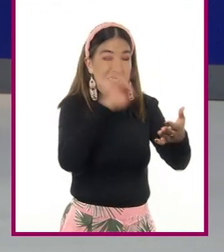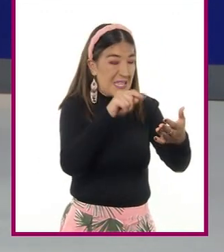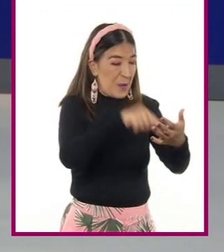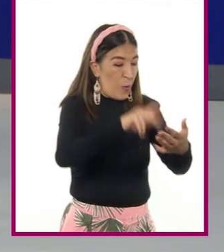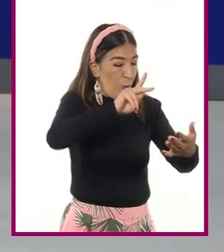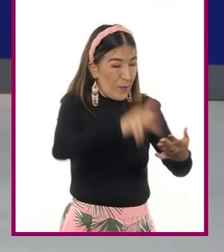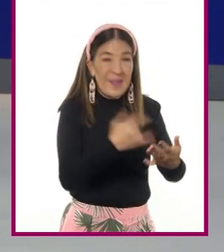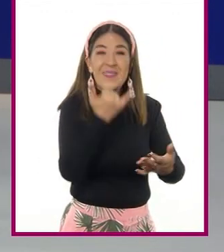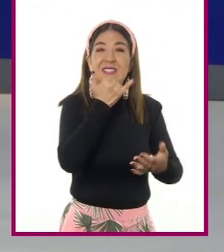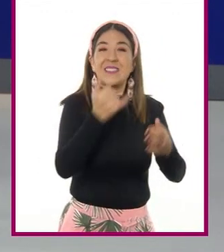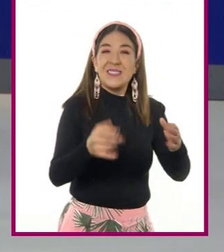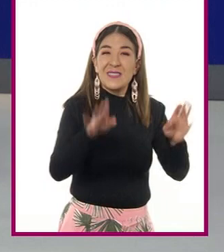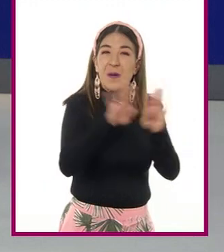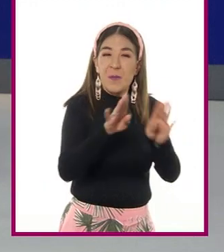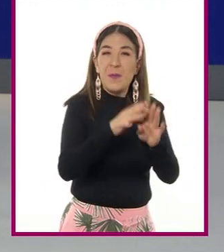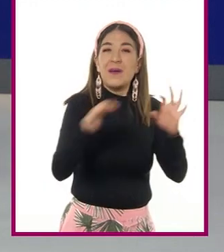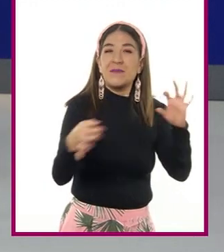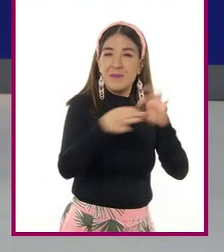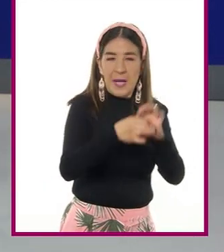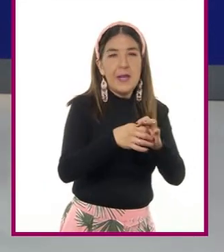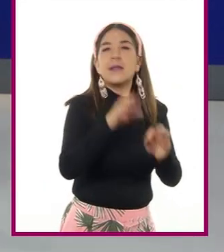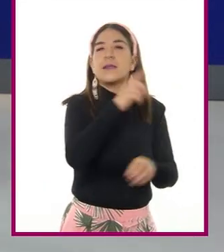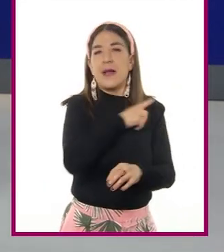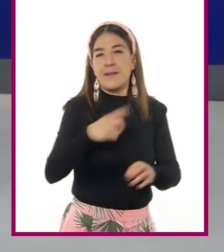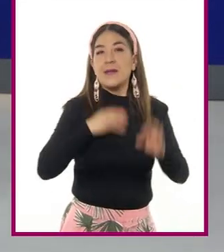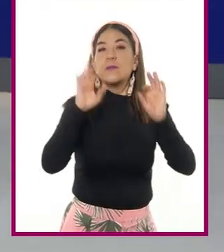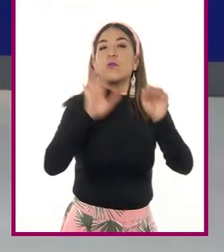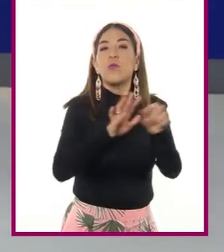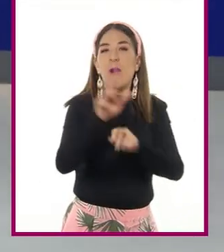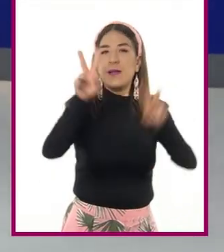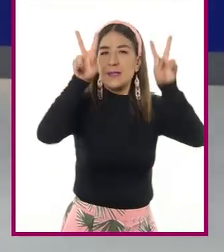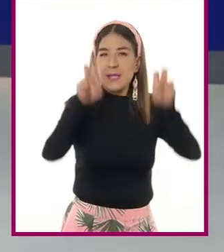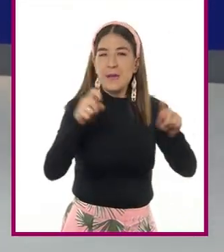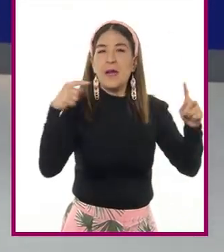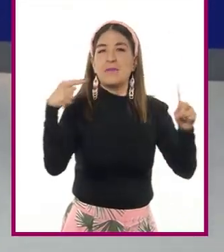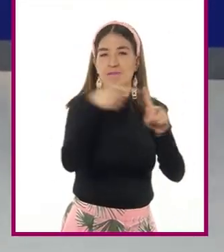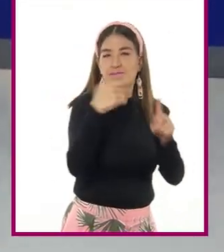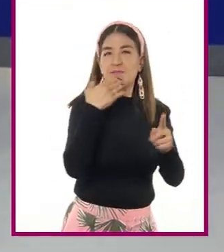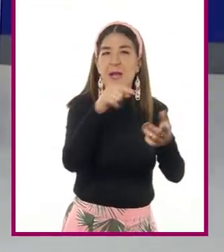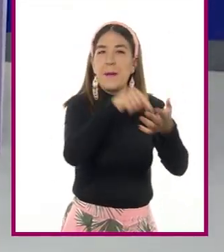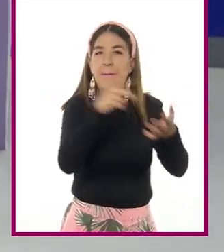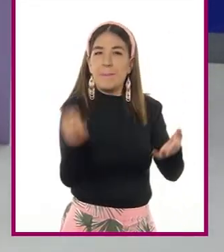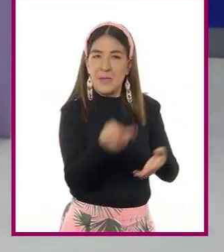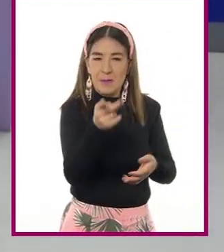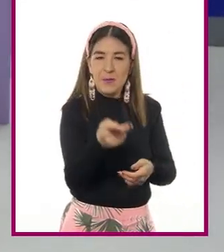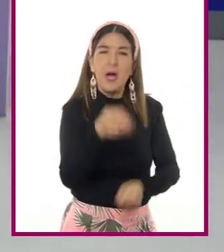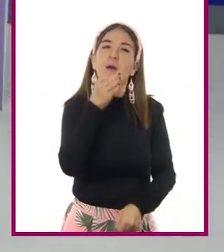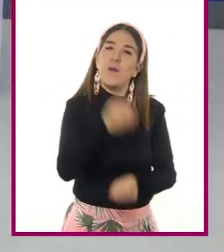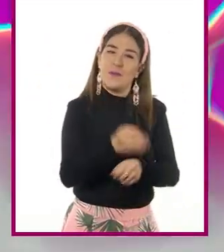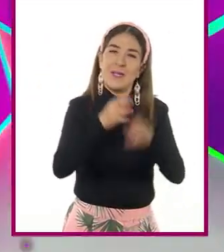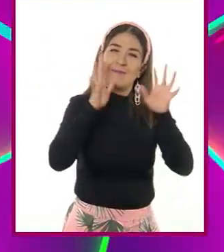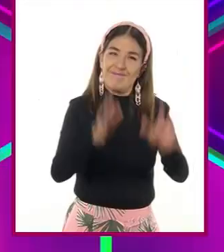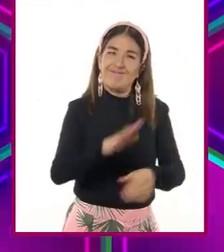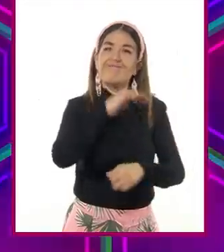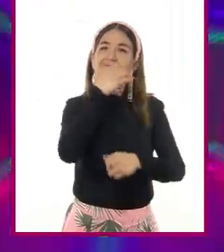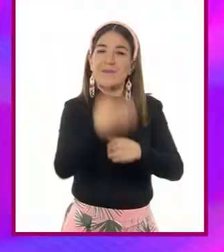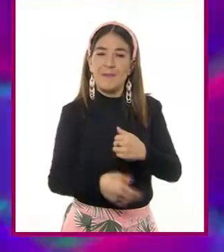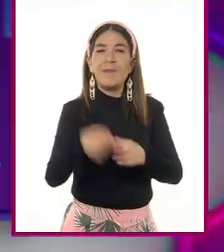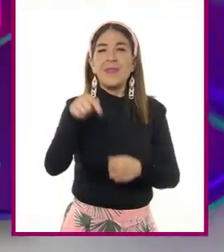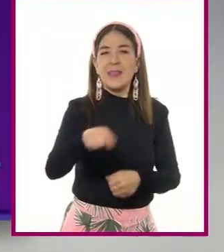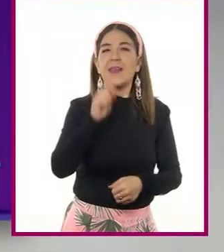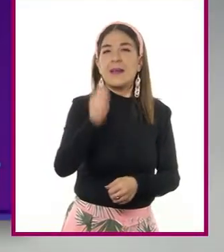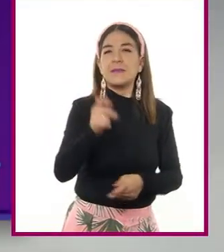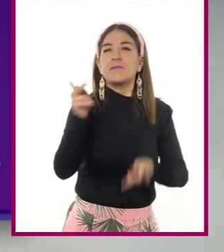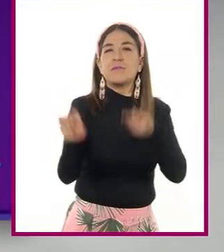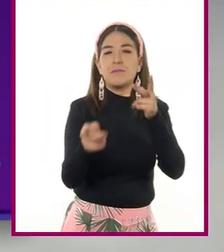del tema central. Estamos por terminar y espero que esta sesión en la que trabajamos con el